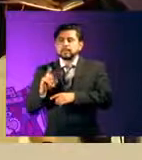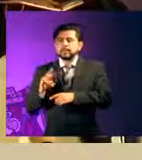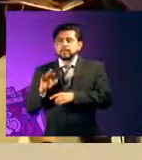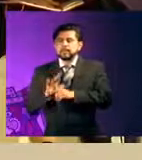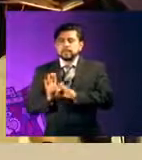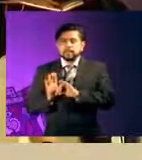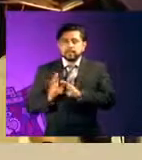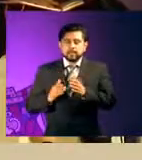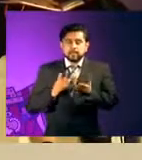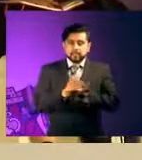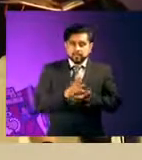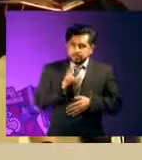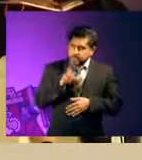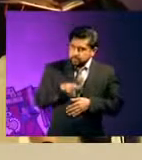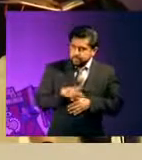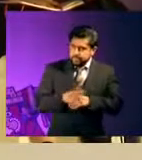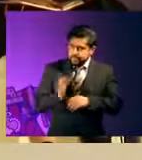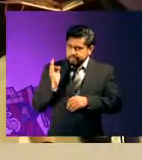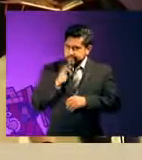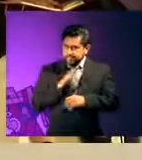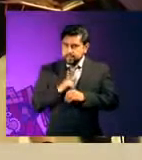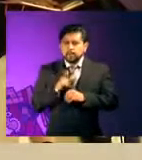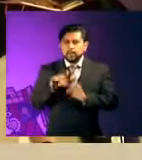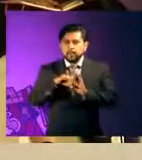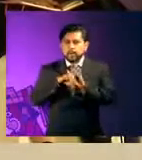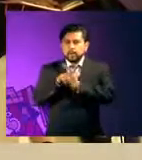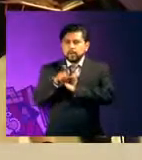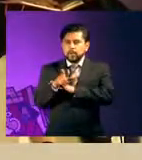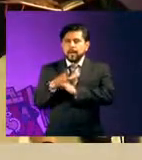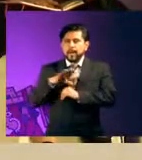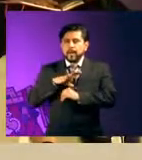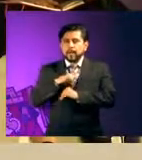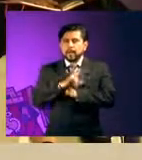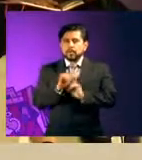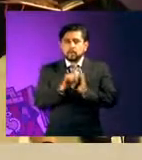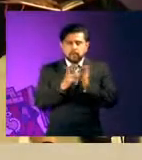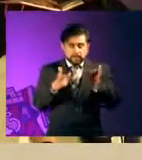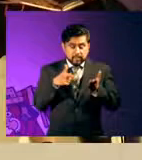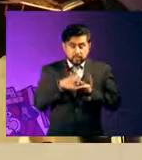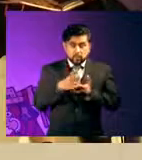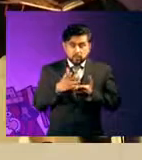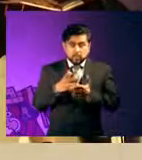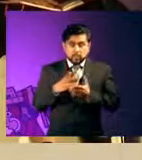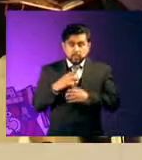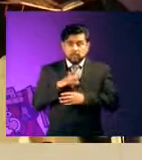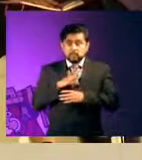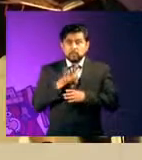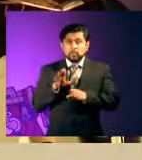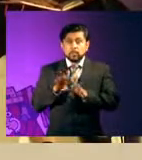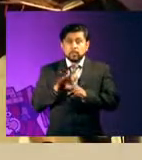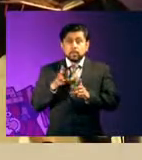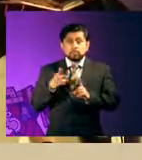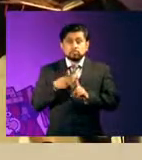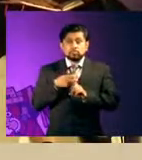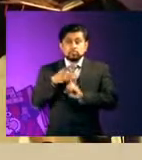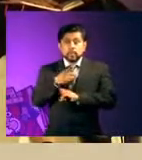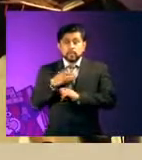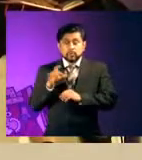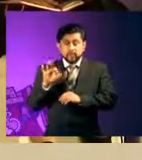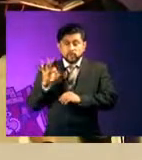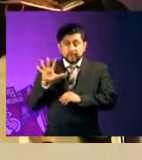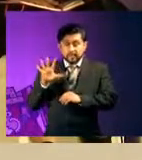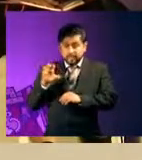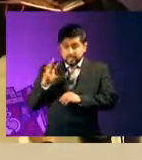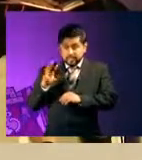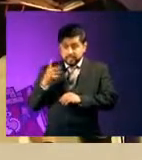por ahí anda un libro sobre la desaparición de los 43 y yo sé que el que lo escribió no fue y